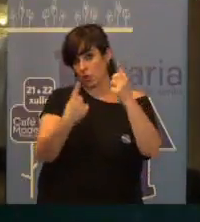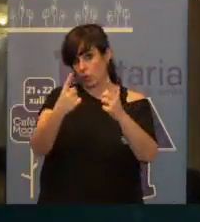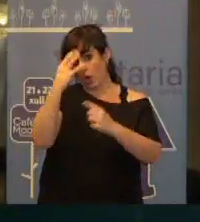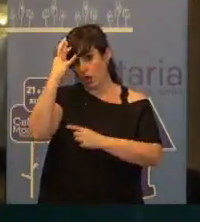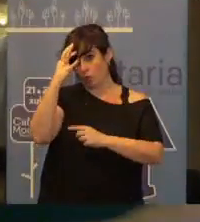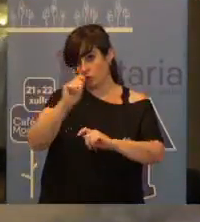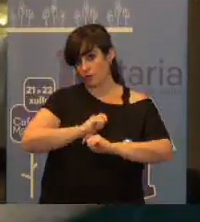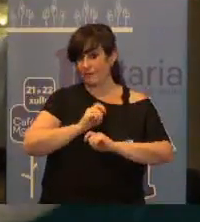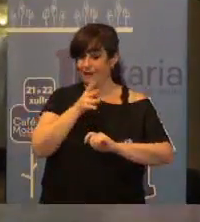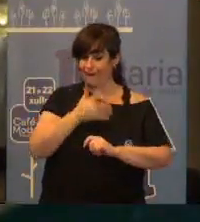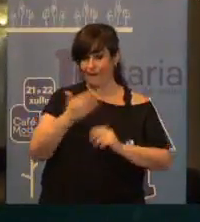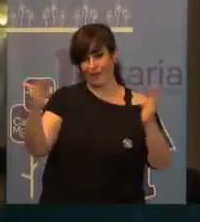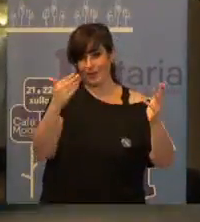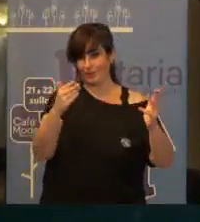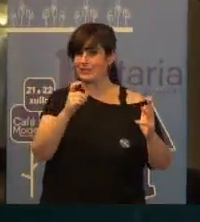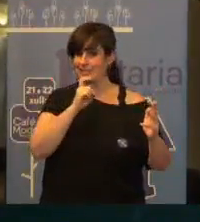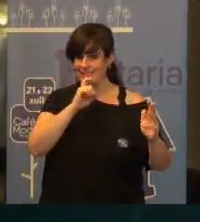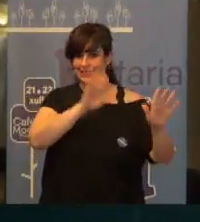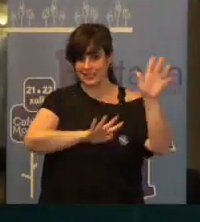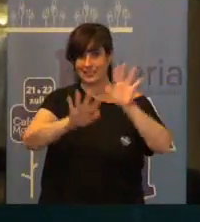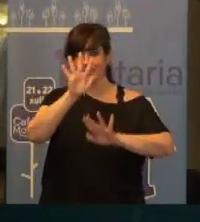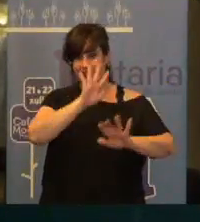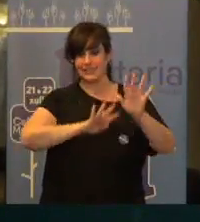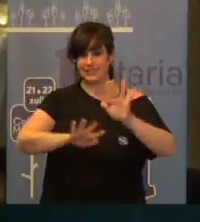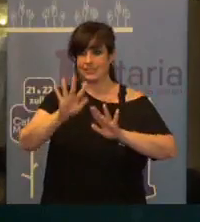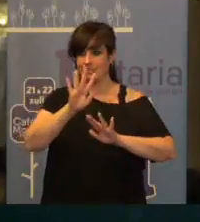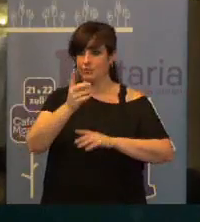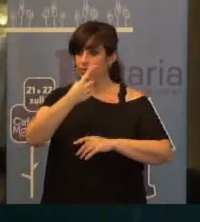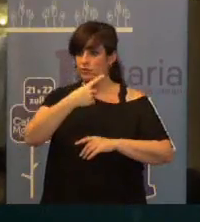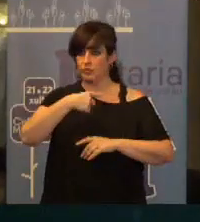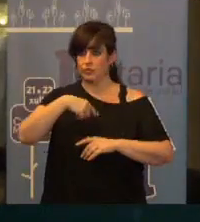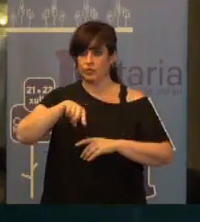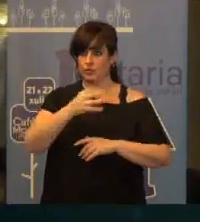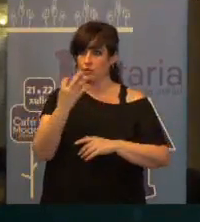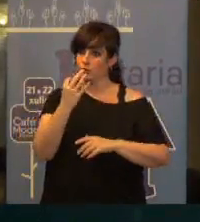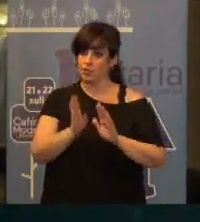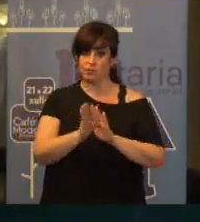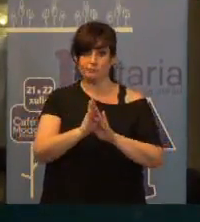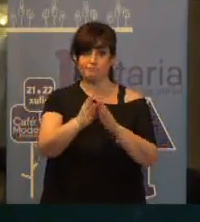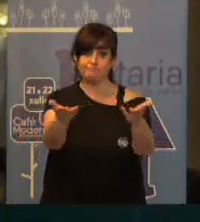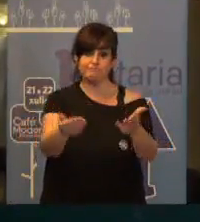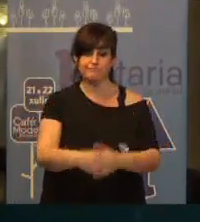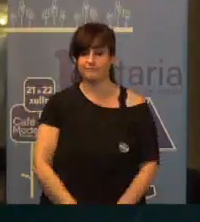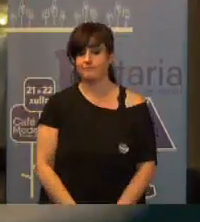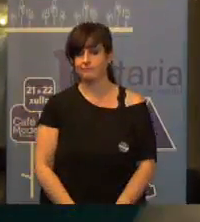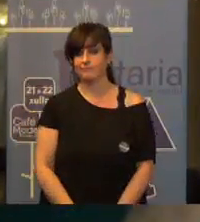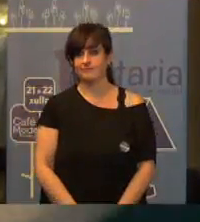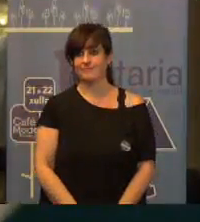nun momento un pouco complicado, que bueno, que teremos que seguir andando. Ou polo menos